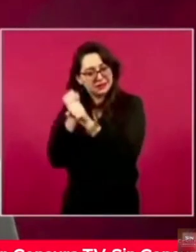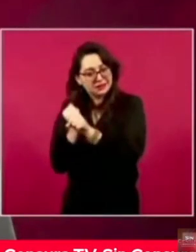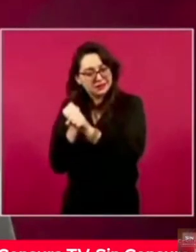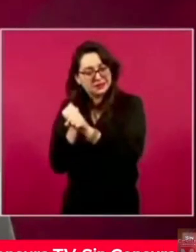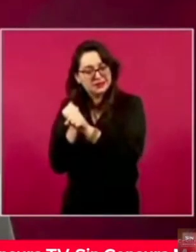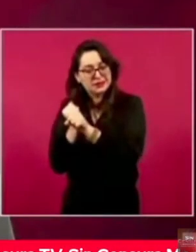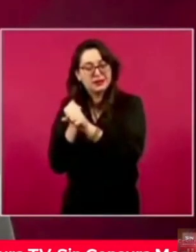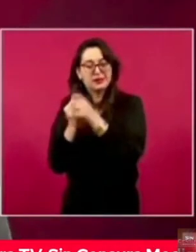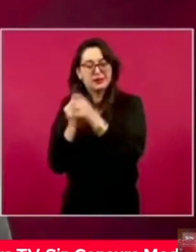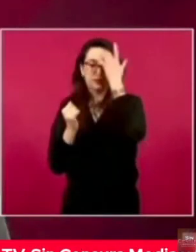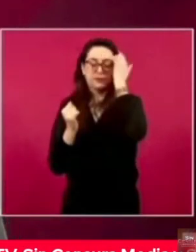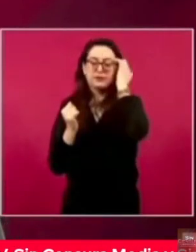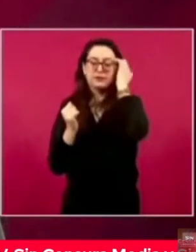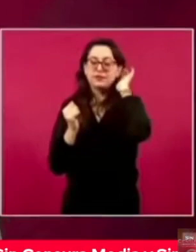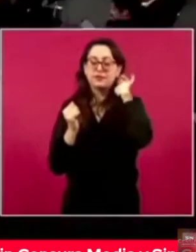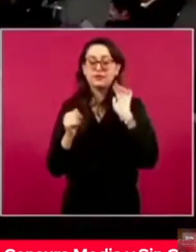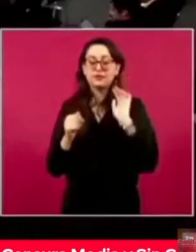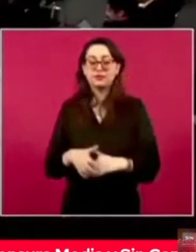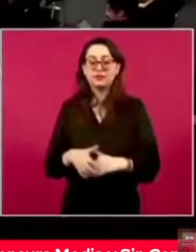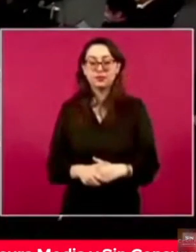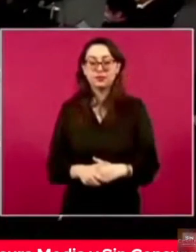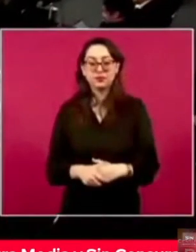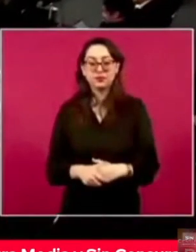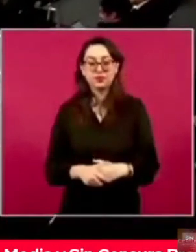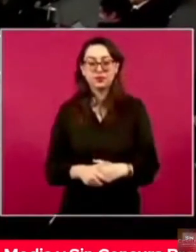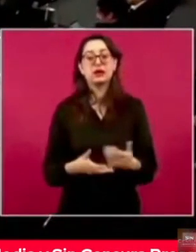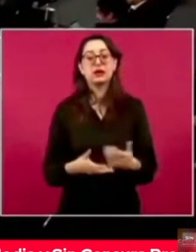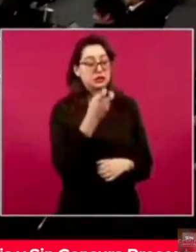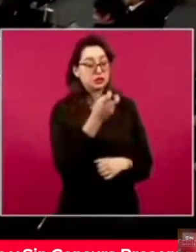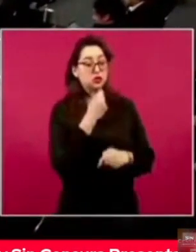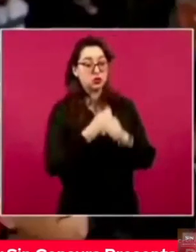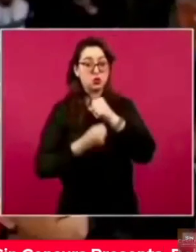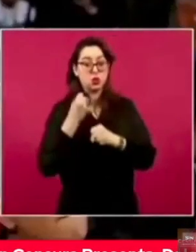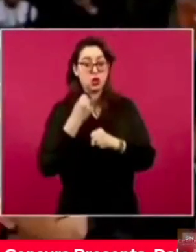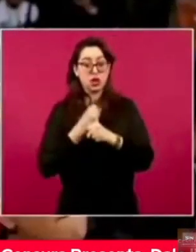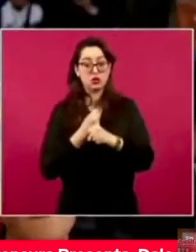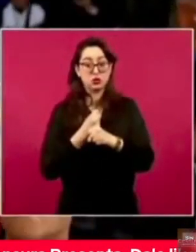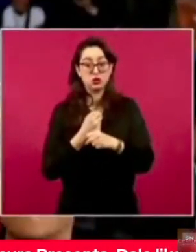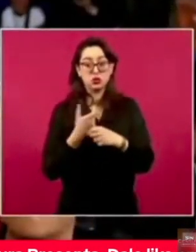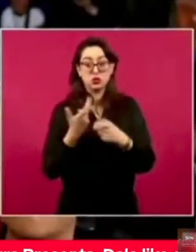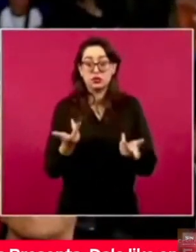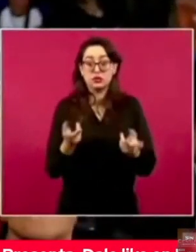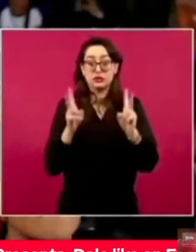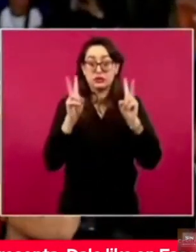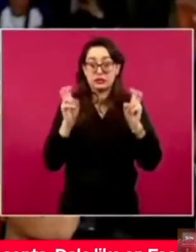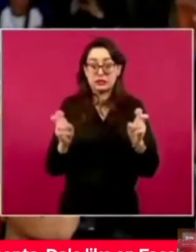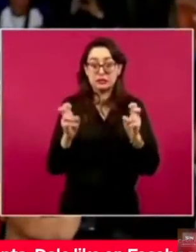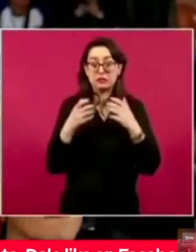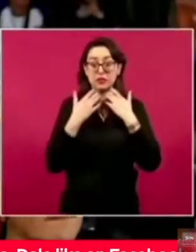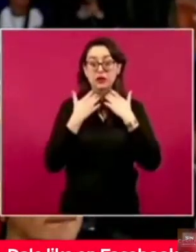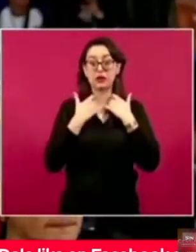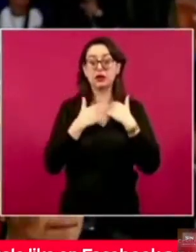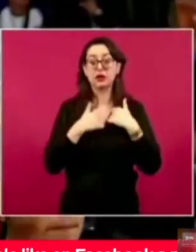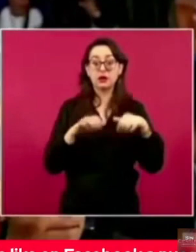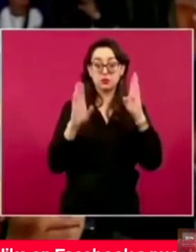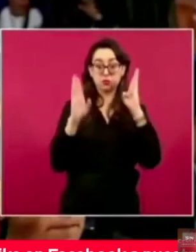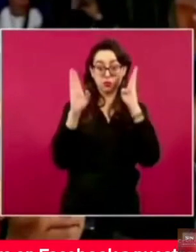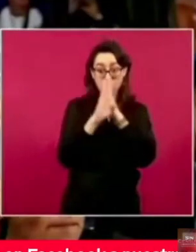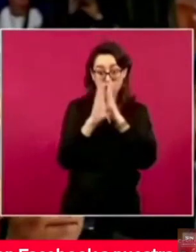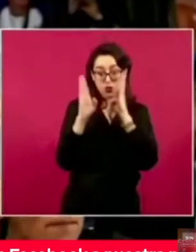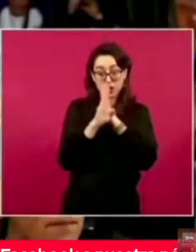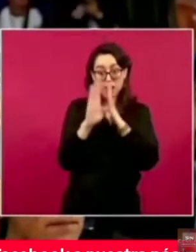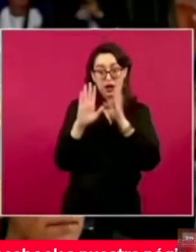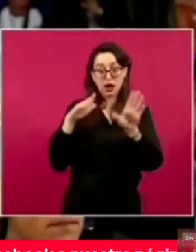¿Qué estaban entendemos haciendo? Que tiene varios años. El caso de espionaje en su contra fue en